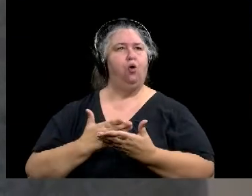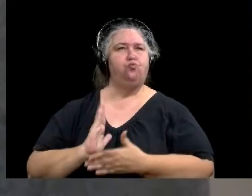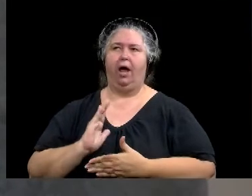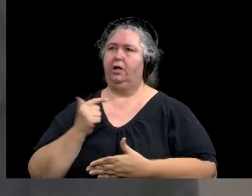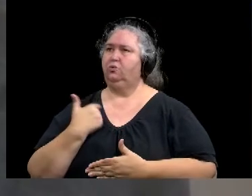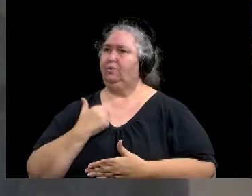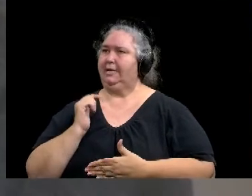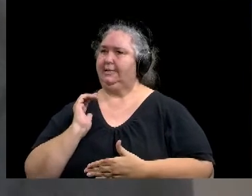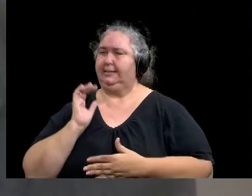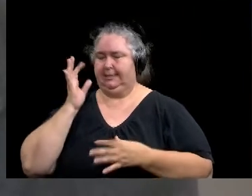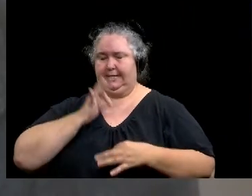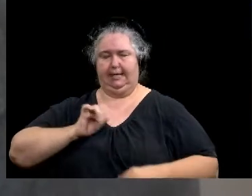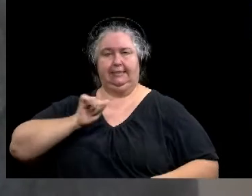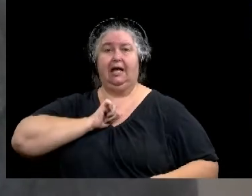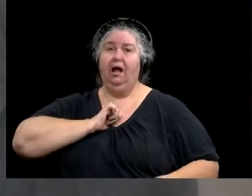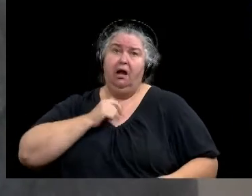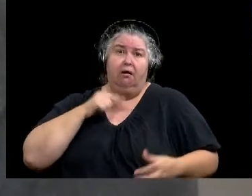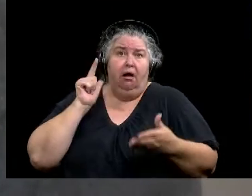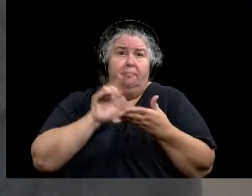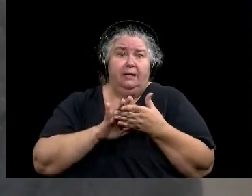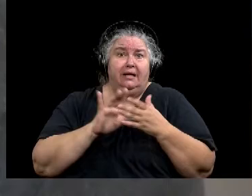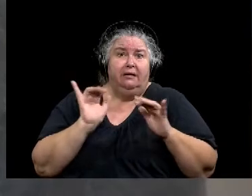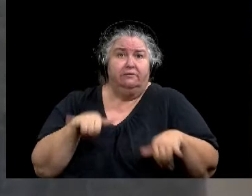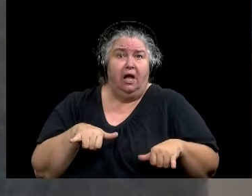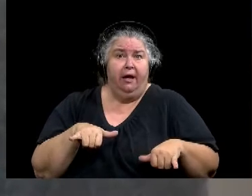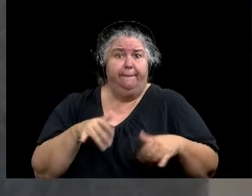nosotros tenemos que